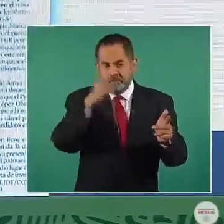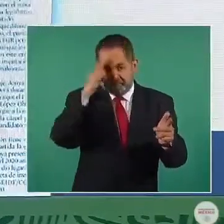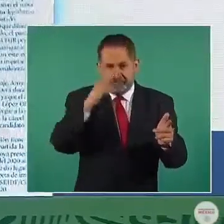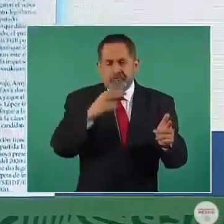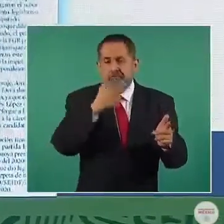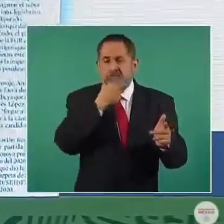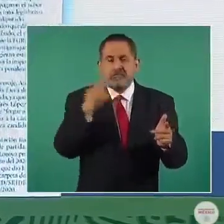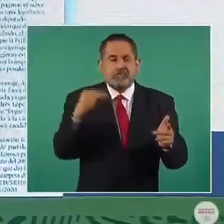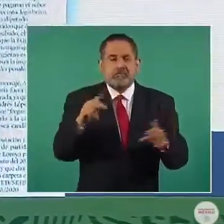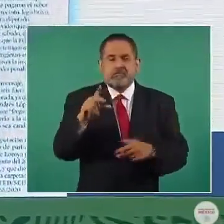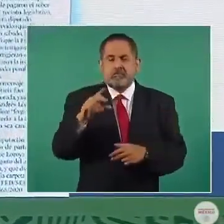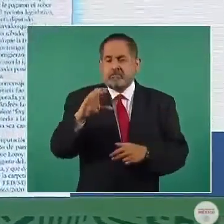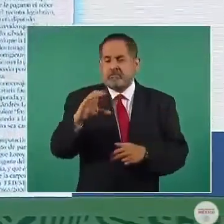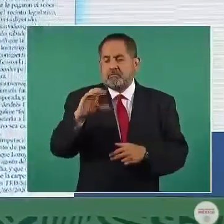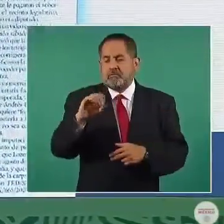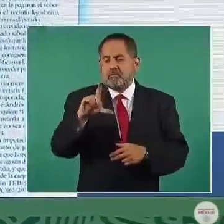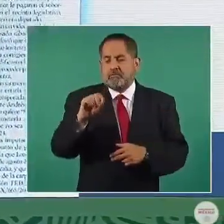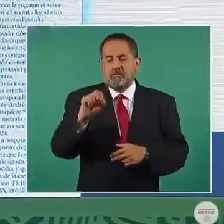Luis Donaldo Colosio,